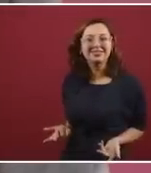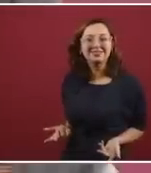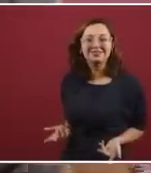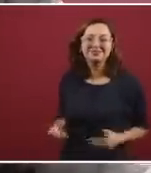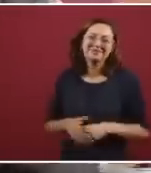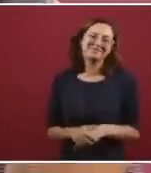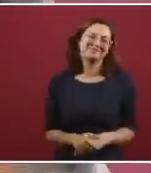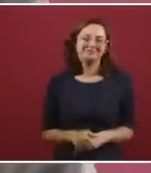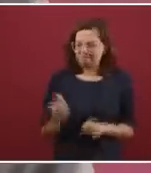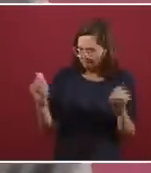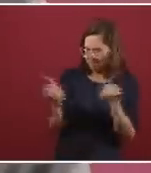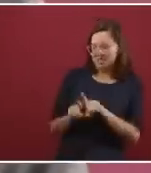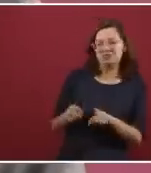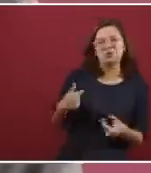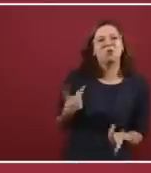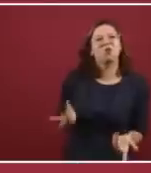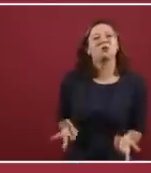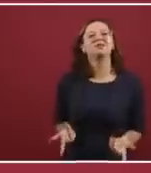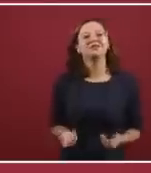son lo mismo